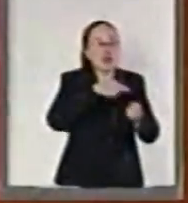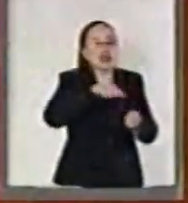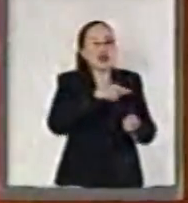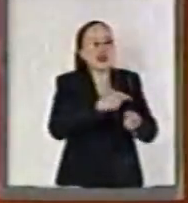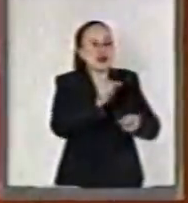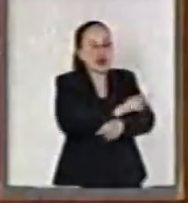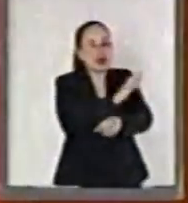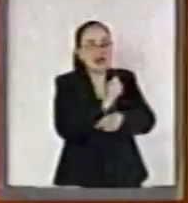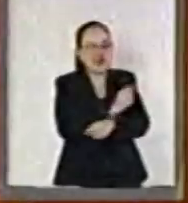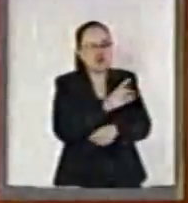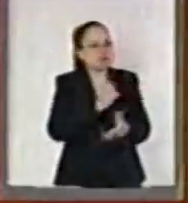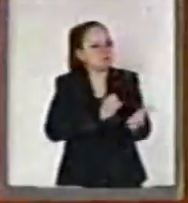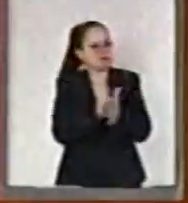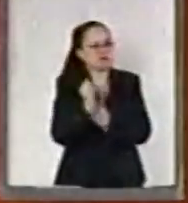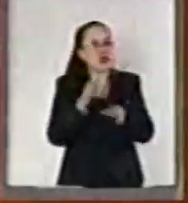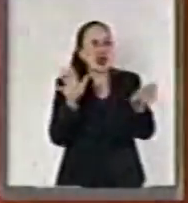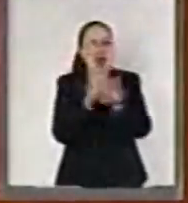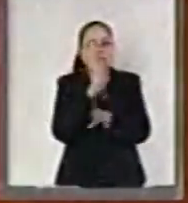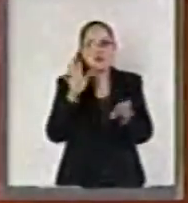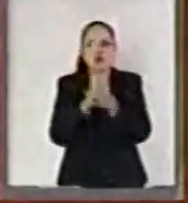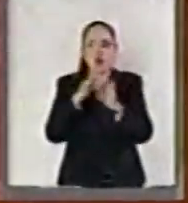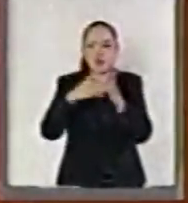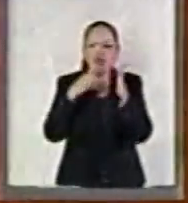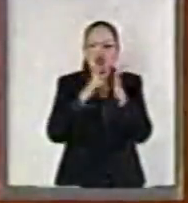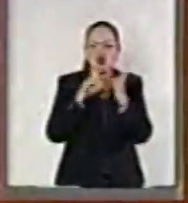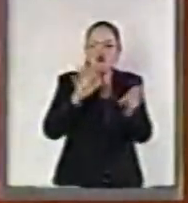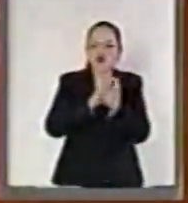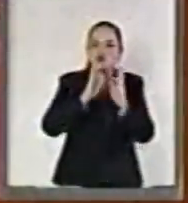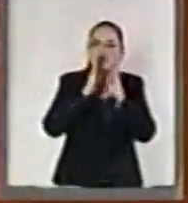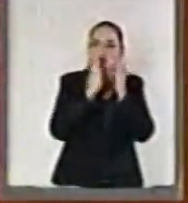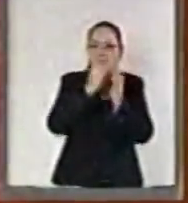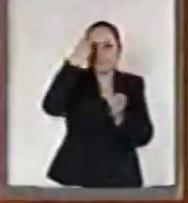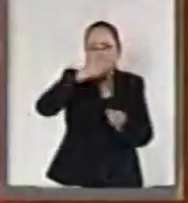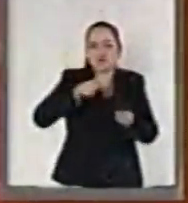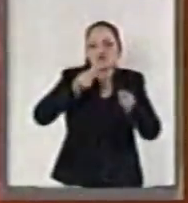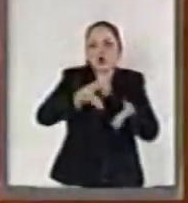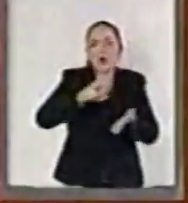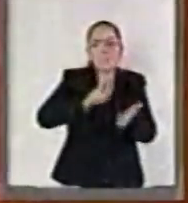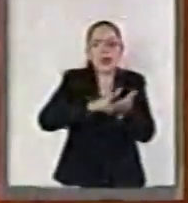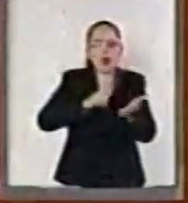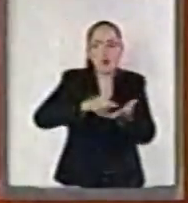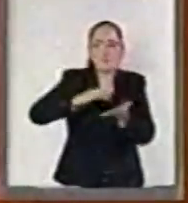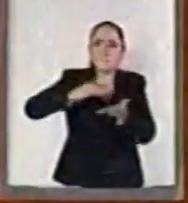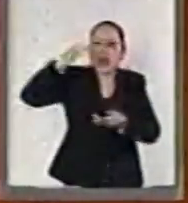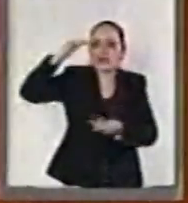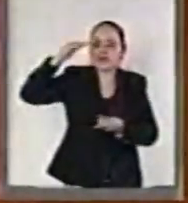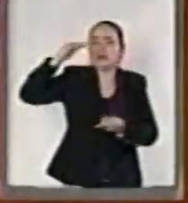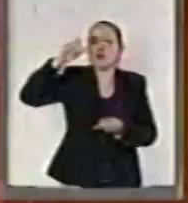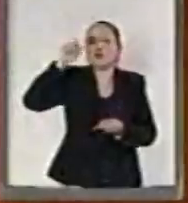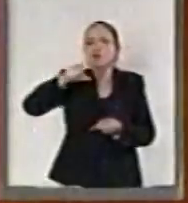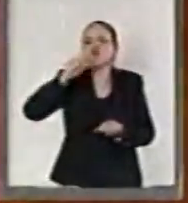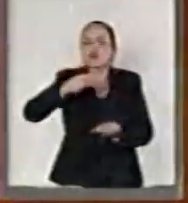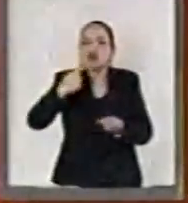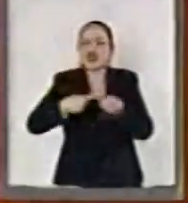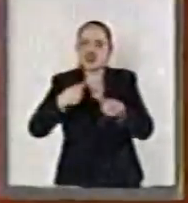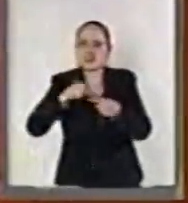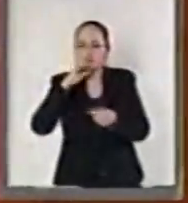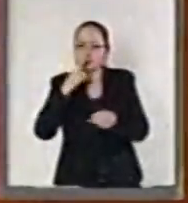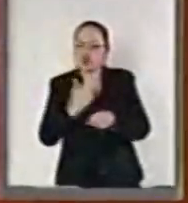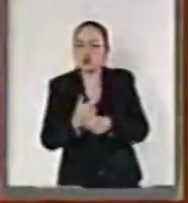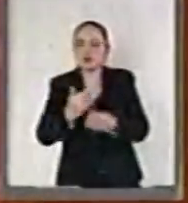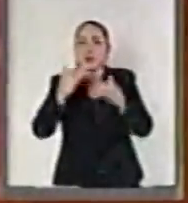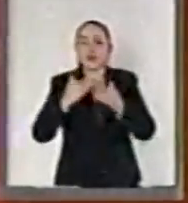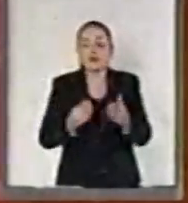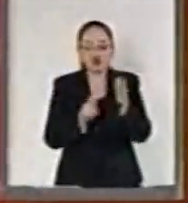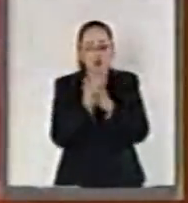decidió cambiar la metodología para determinar los precios máximos de venta de primera mano. Y los